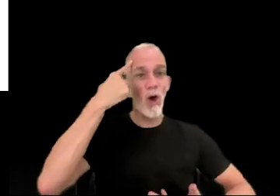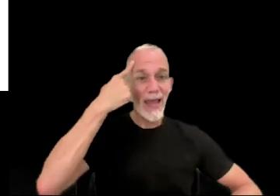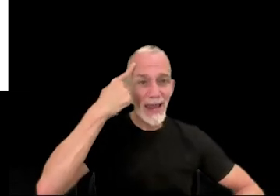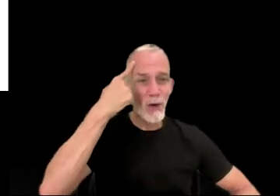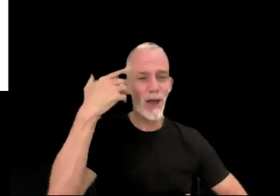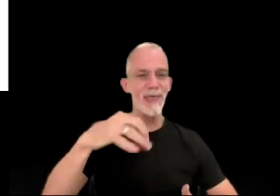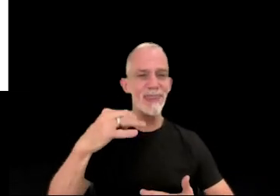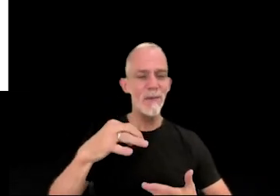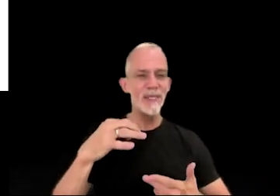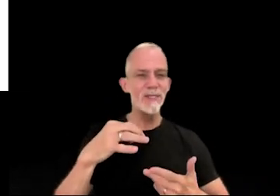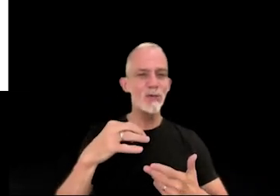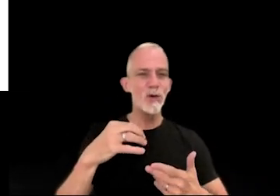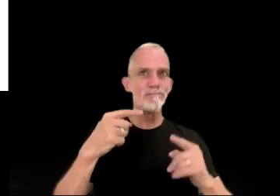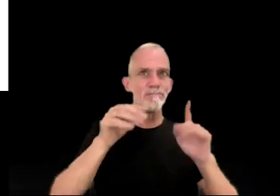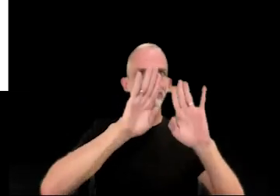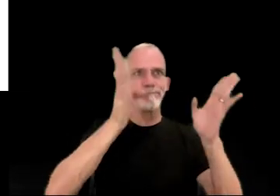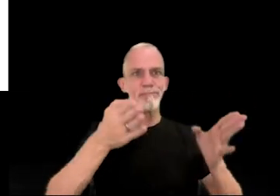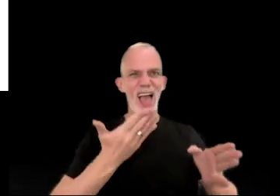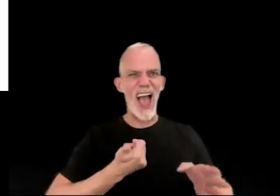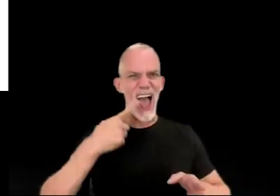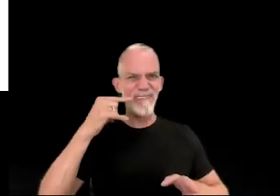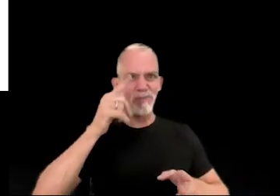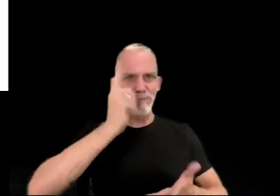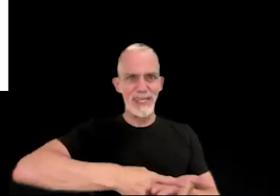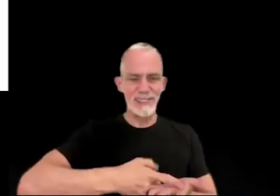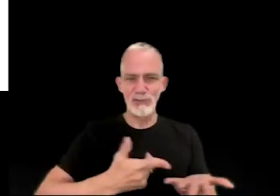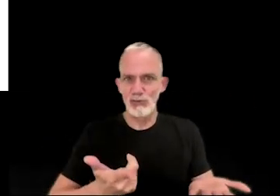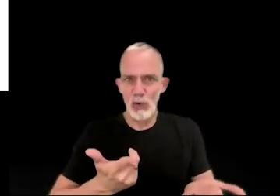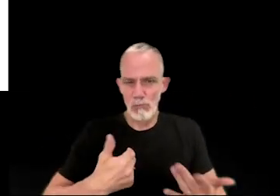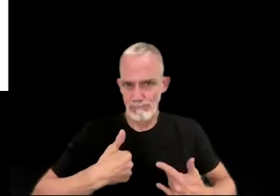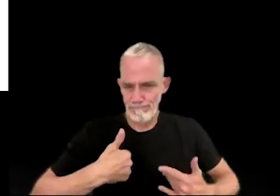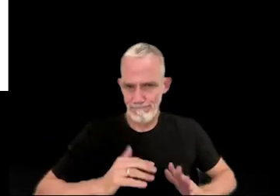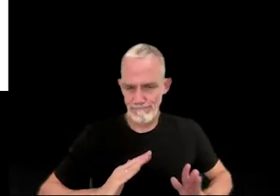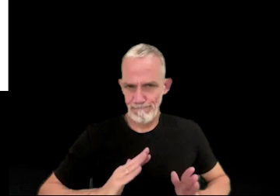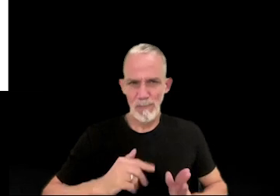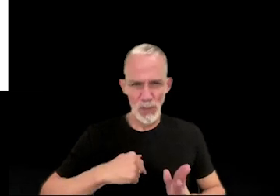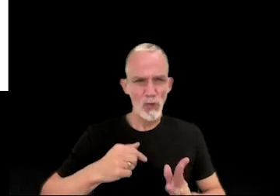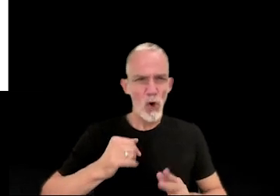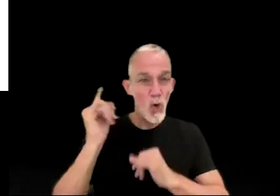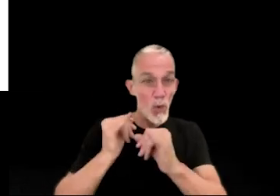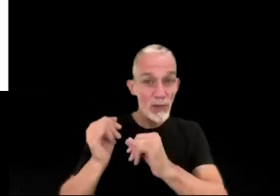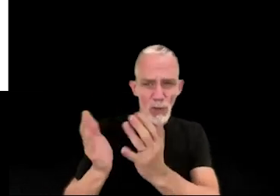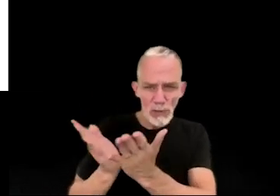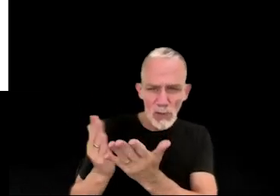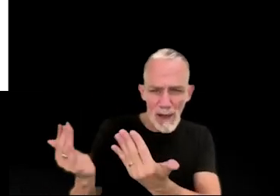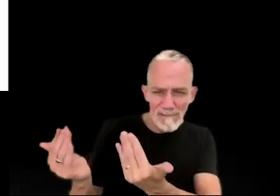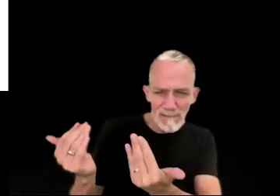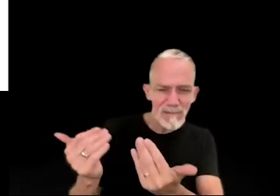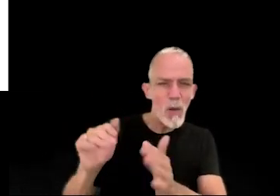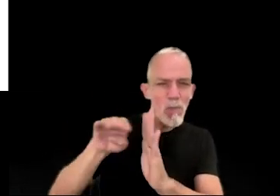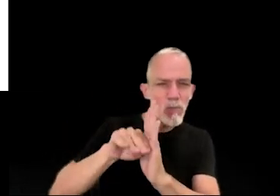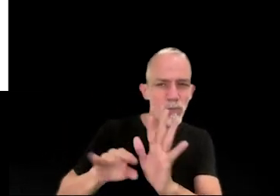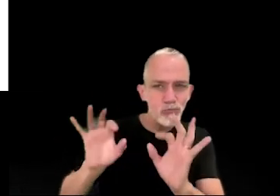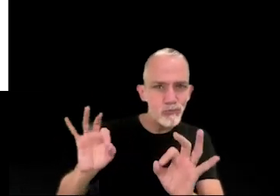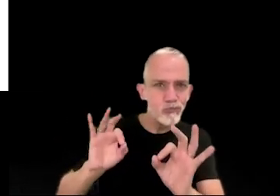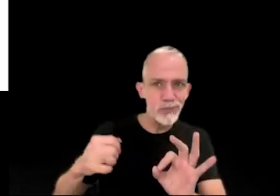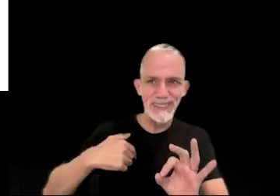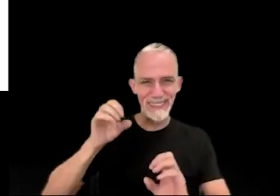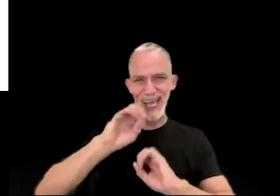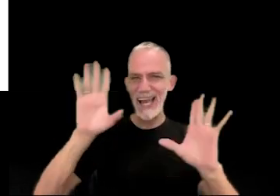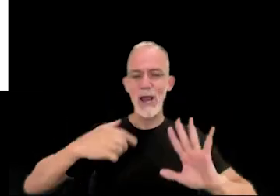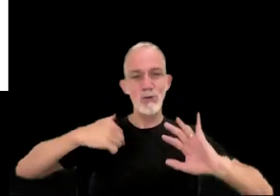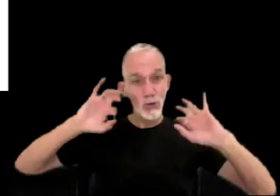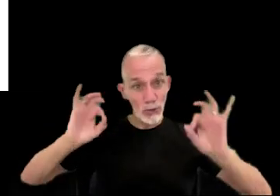definiciones institucionales y aclaraciones institucionales. Yo le comparto el estudio y los casos que tengo claro y concreto.